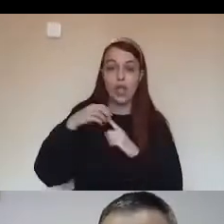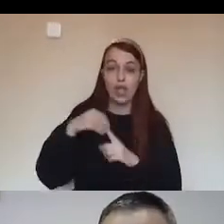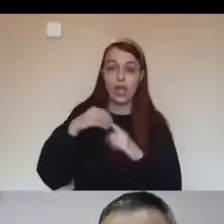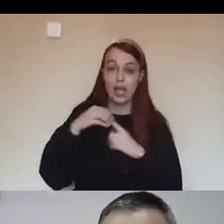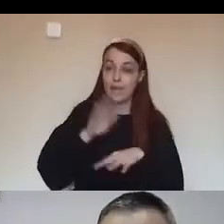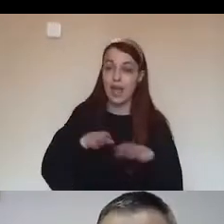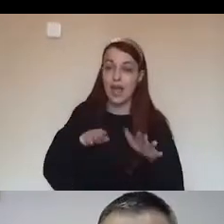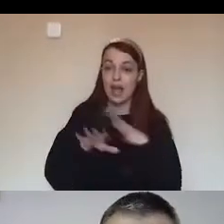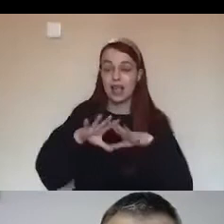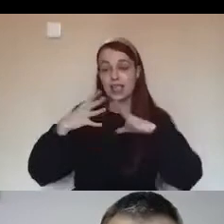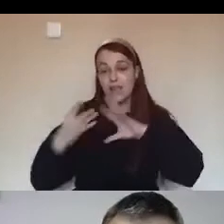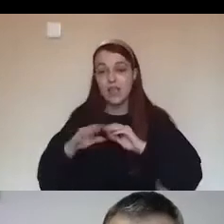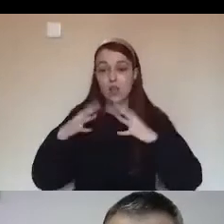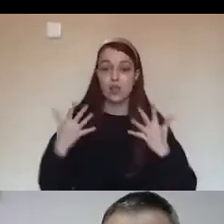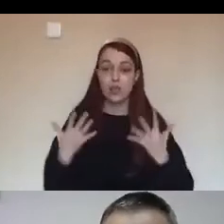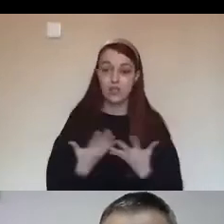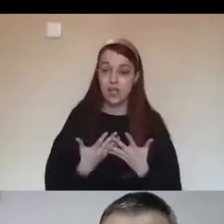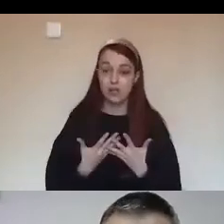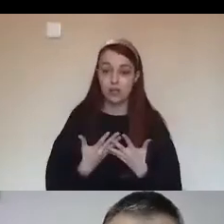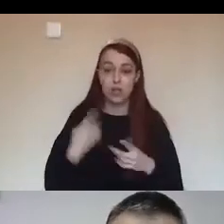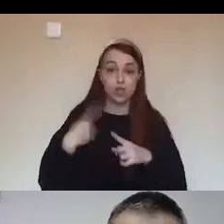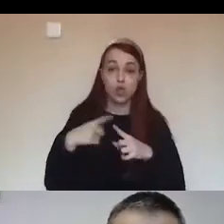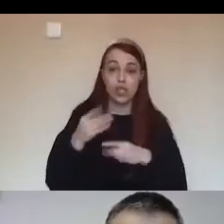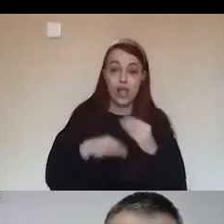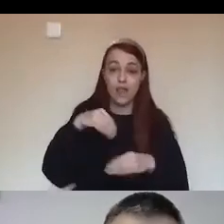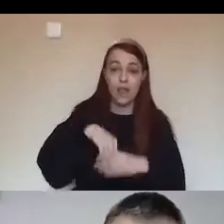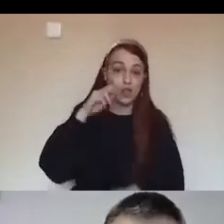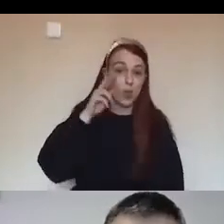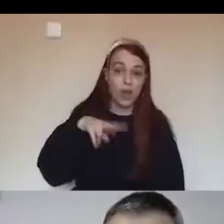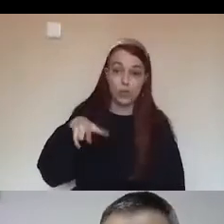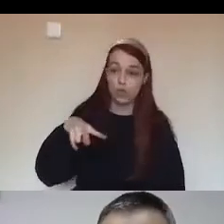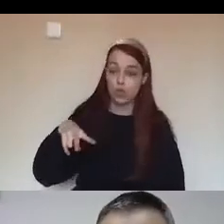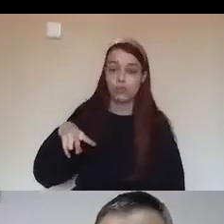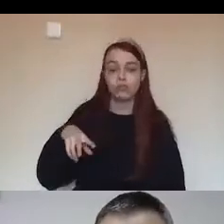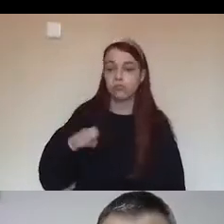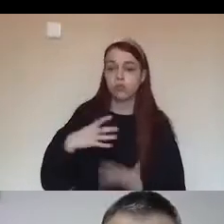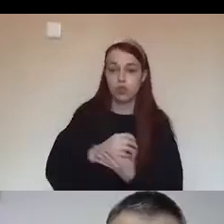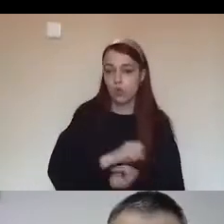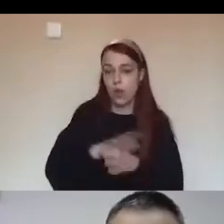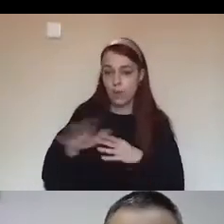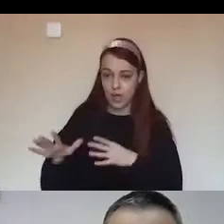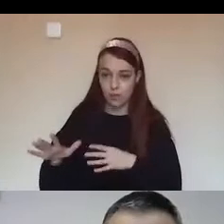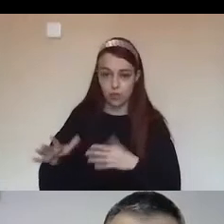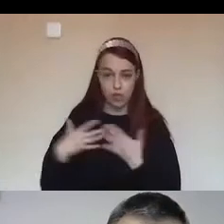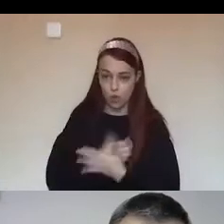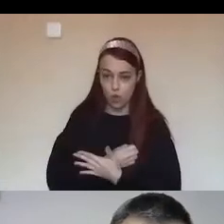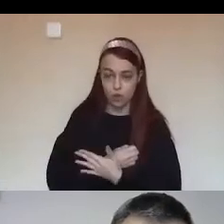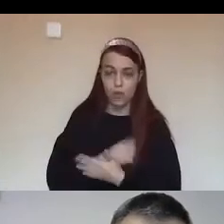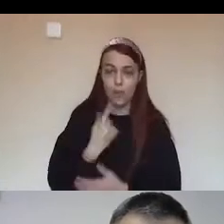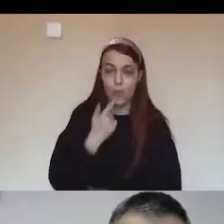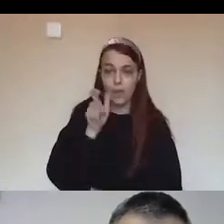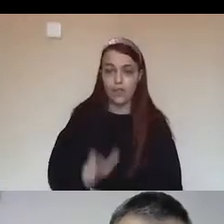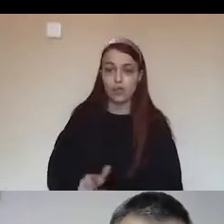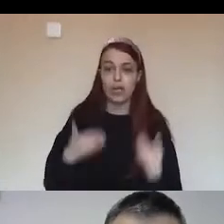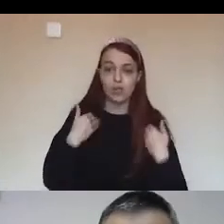universal que aplicamos a todo lo que se hace en el museo, en la acción cultural del museo y en todo, y una persona que lo coordine.